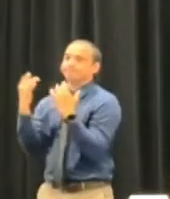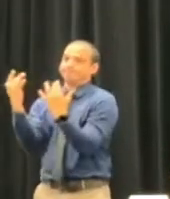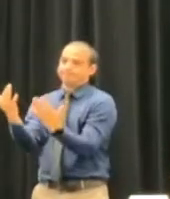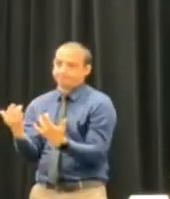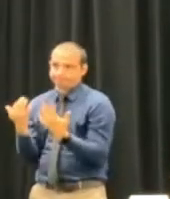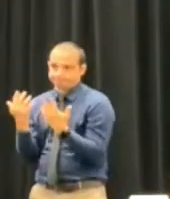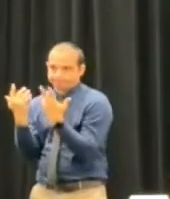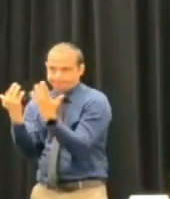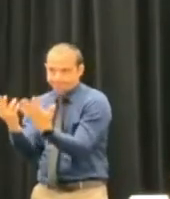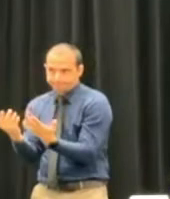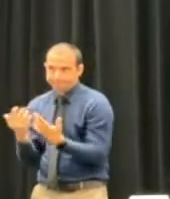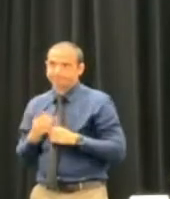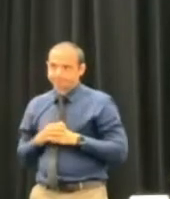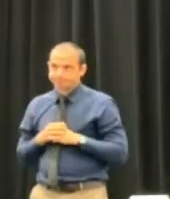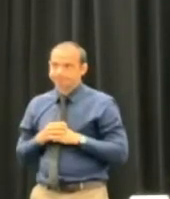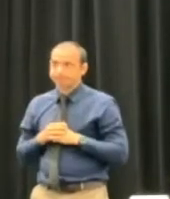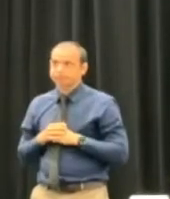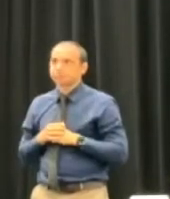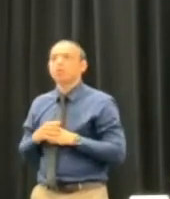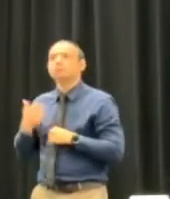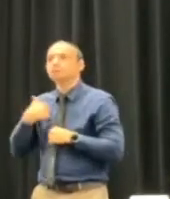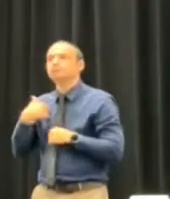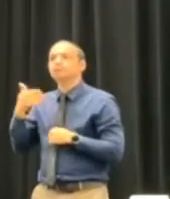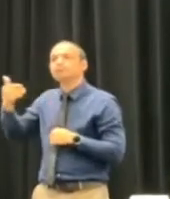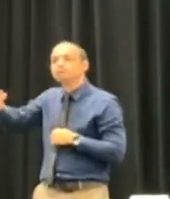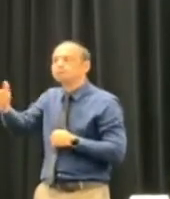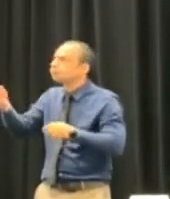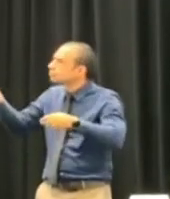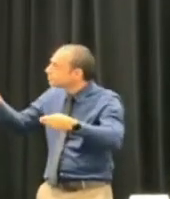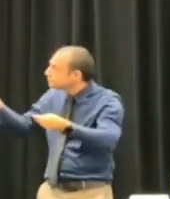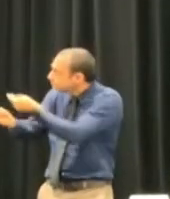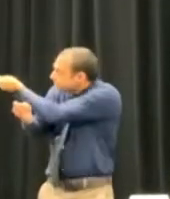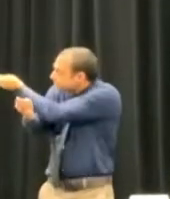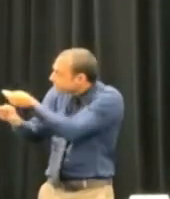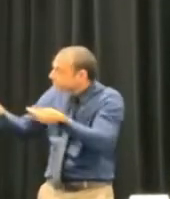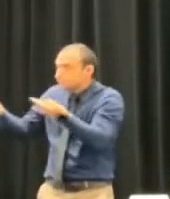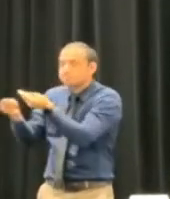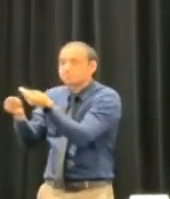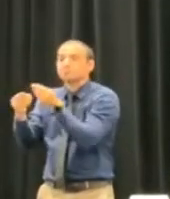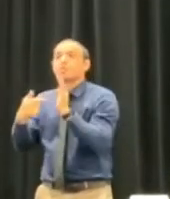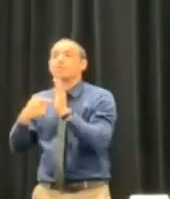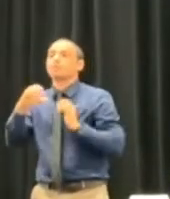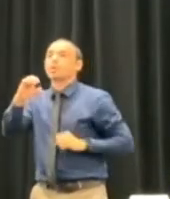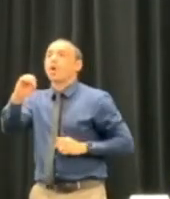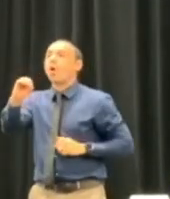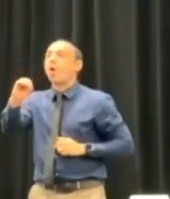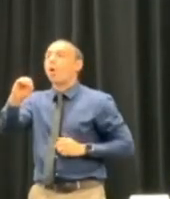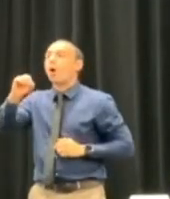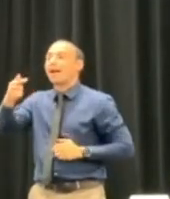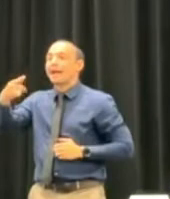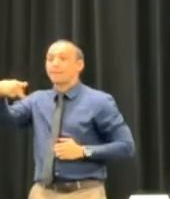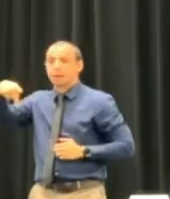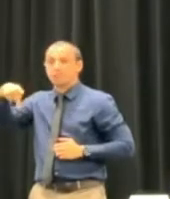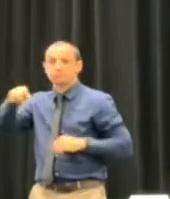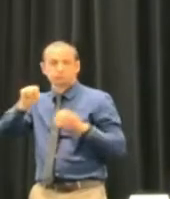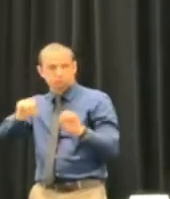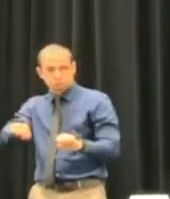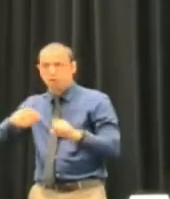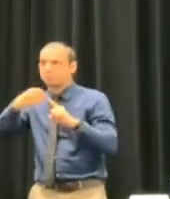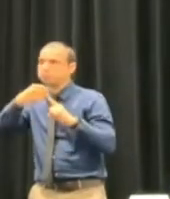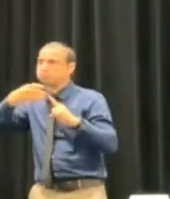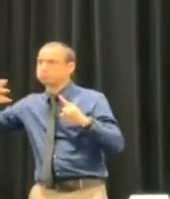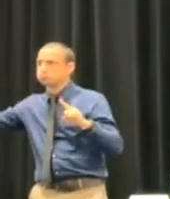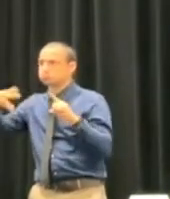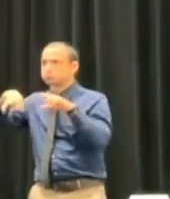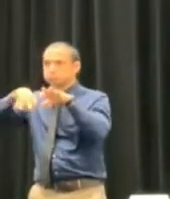ser un intercambio constante o gp nos puede hablar un poquito más de este proceso pero el proceso